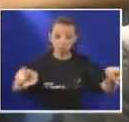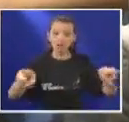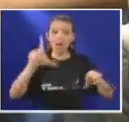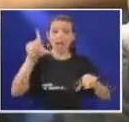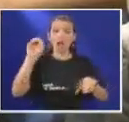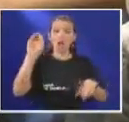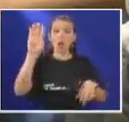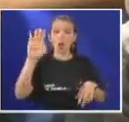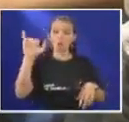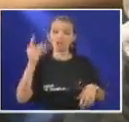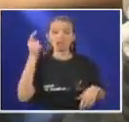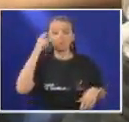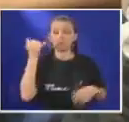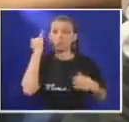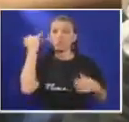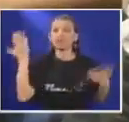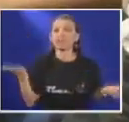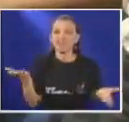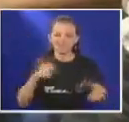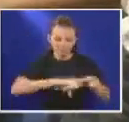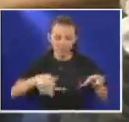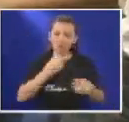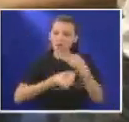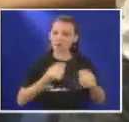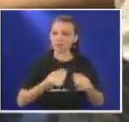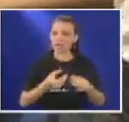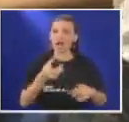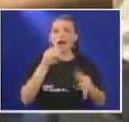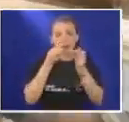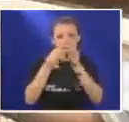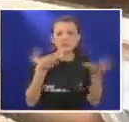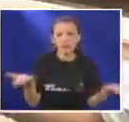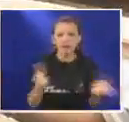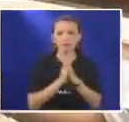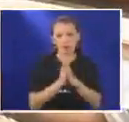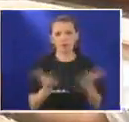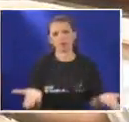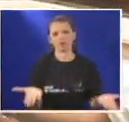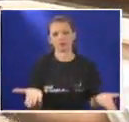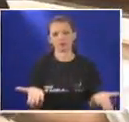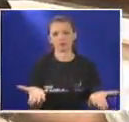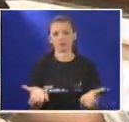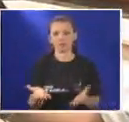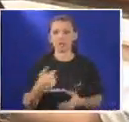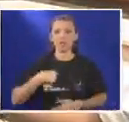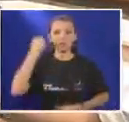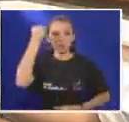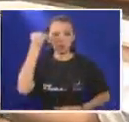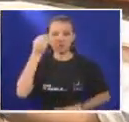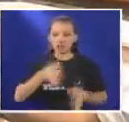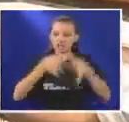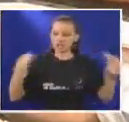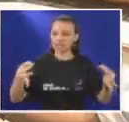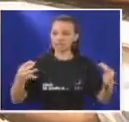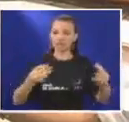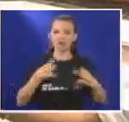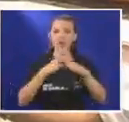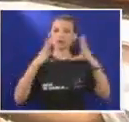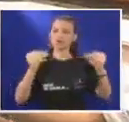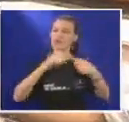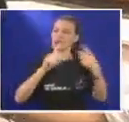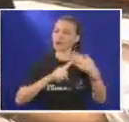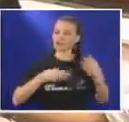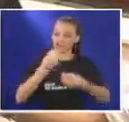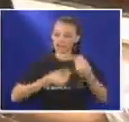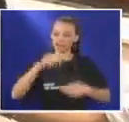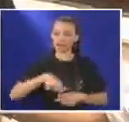único que les puedo decir, pero no tengo idea de lo que va a pasar hoy. ¿Alguien me puede explicar, por favor? Me imagino que es algo excelente como todo lo que hacemos aquí en la planta. Y